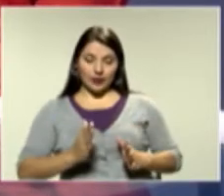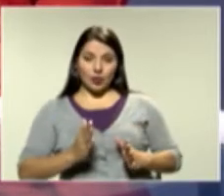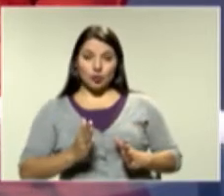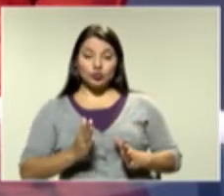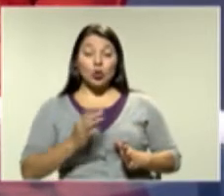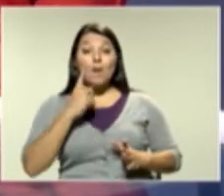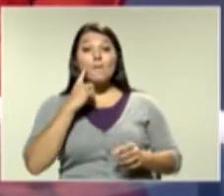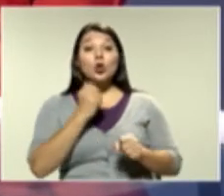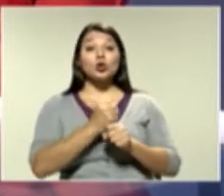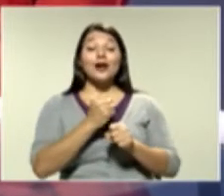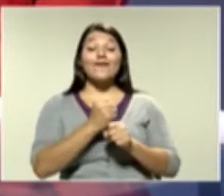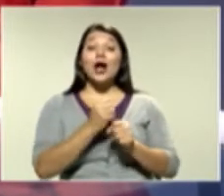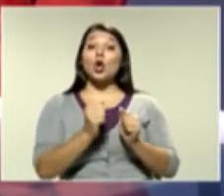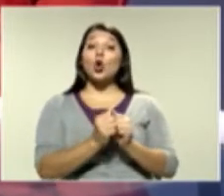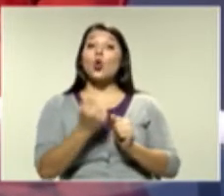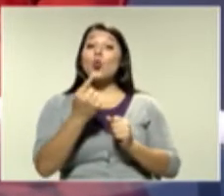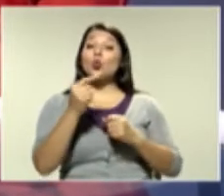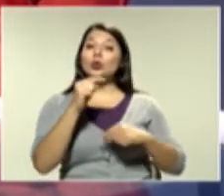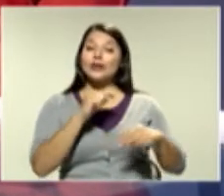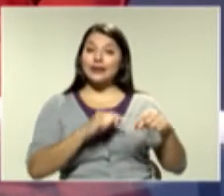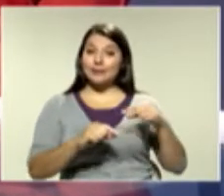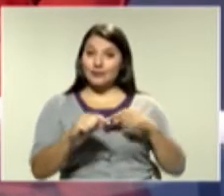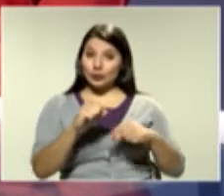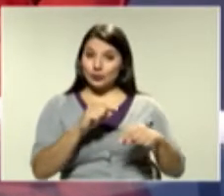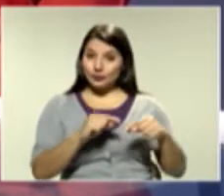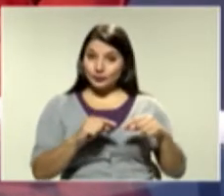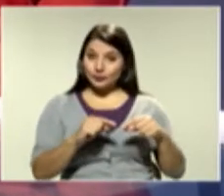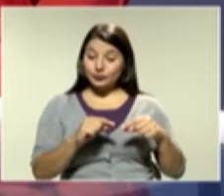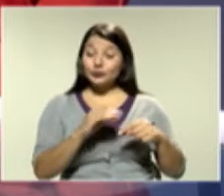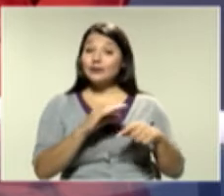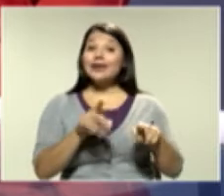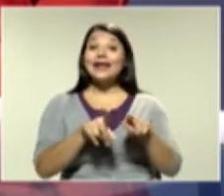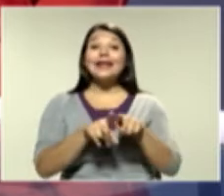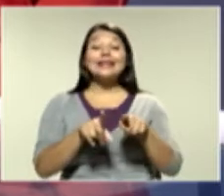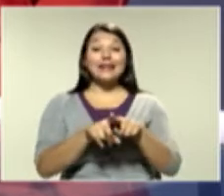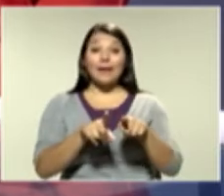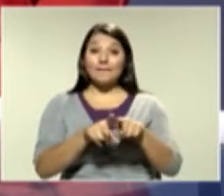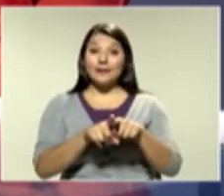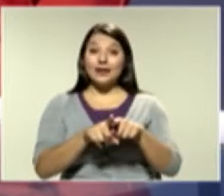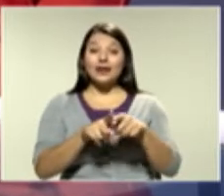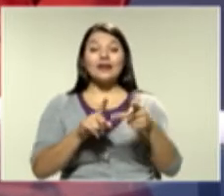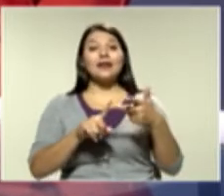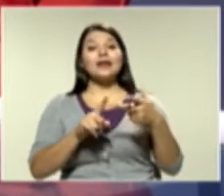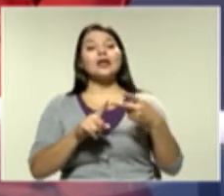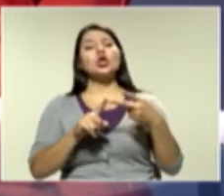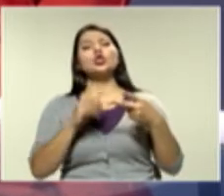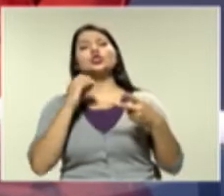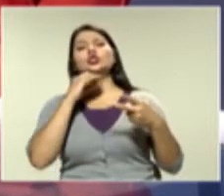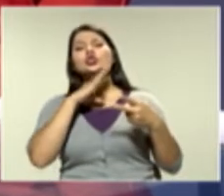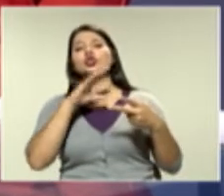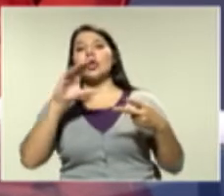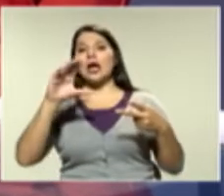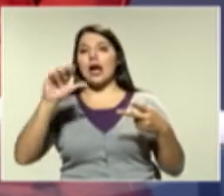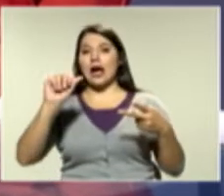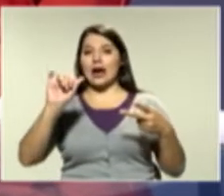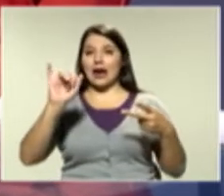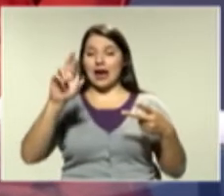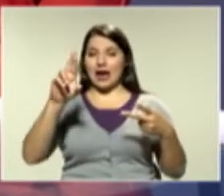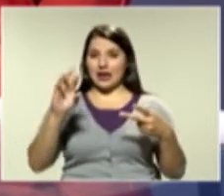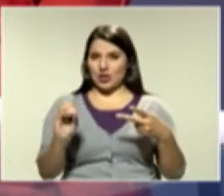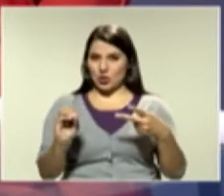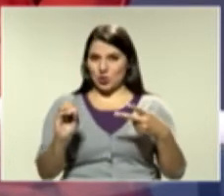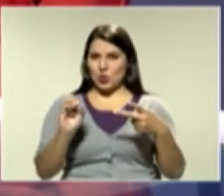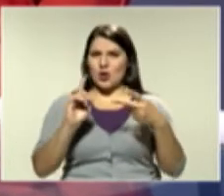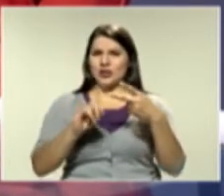por trabajar con un plaguicida, y la contaminación en el Cairo, que afectó una